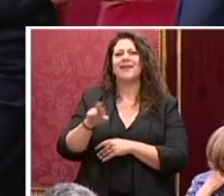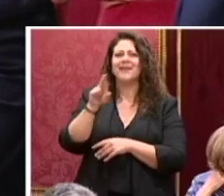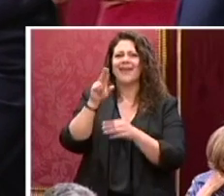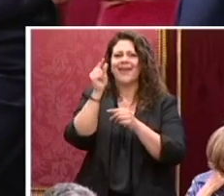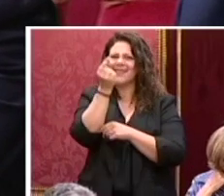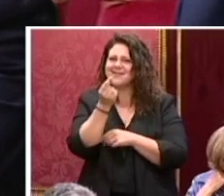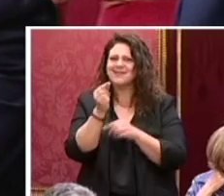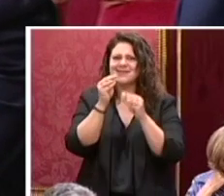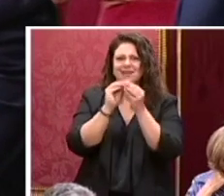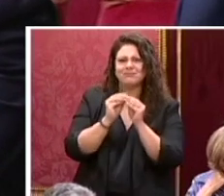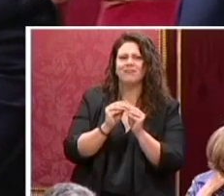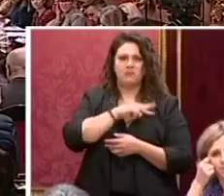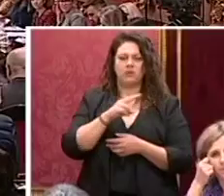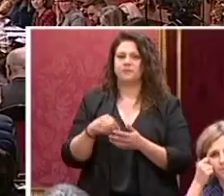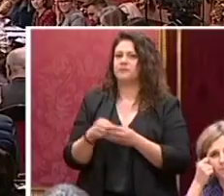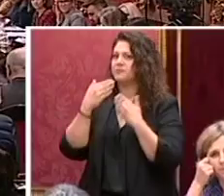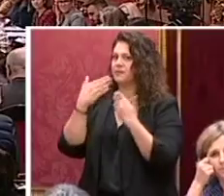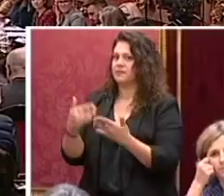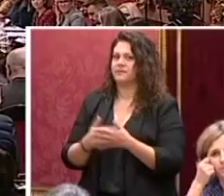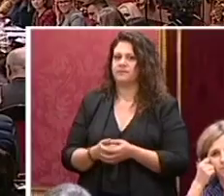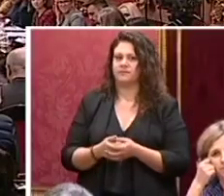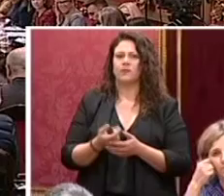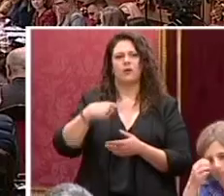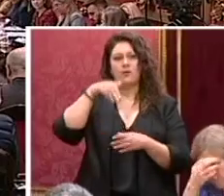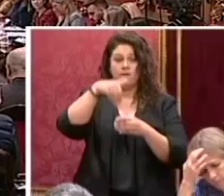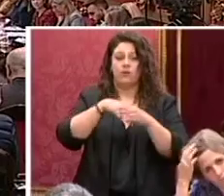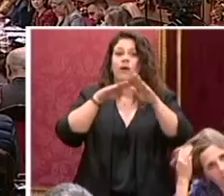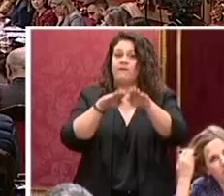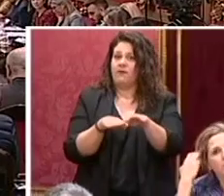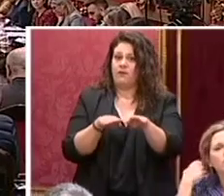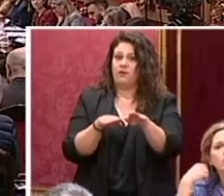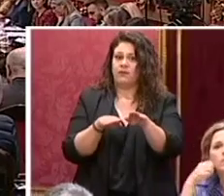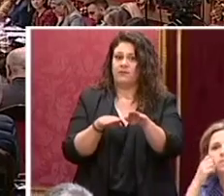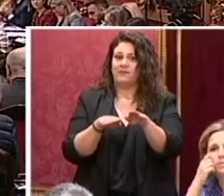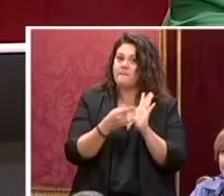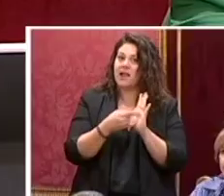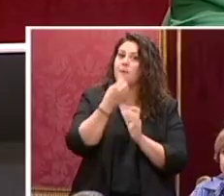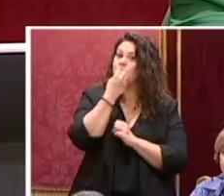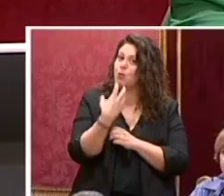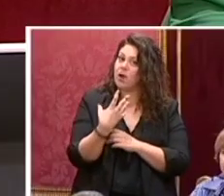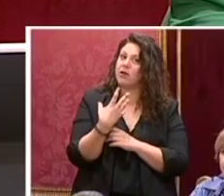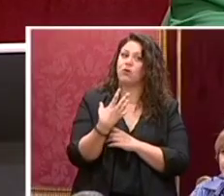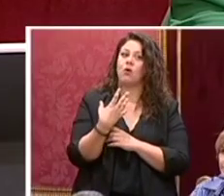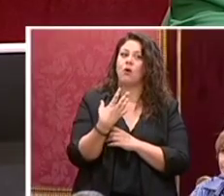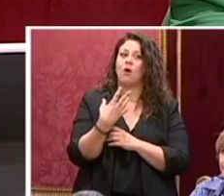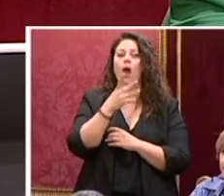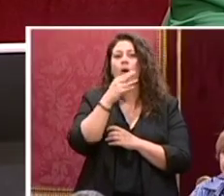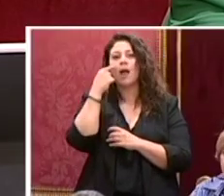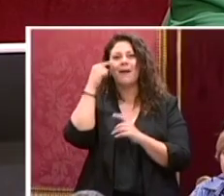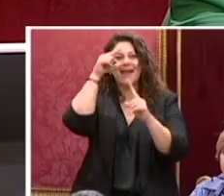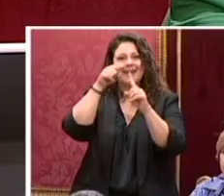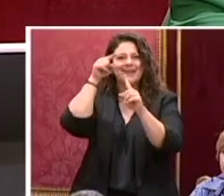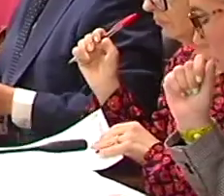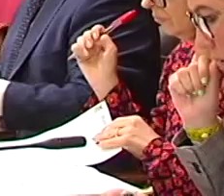operativo que nos pueda servir de hoja de ruta para los próximos años. Este plan energético de innovación y Smart City ha contado con el apoyo de todos los grupos que de